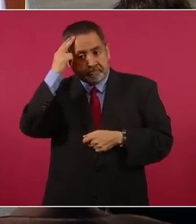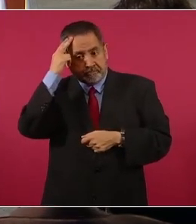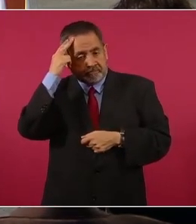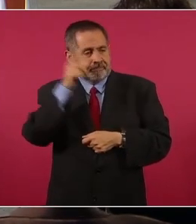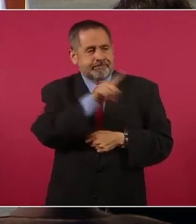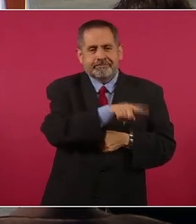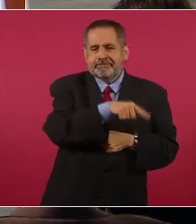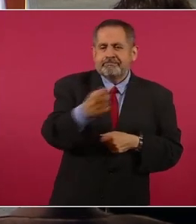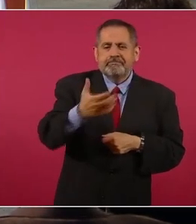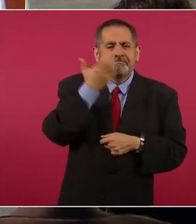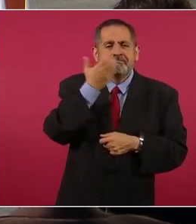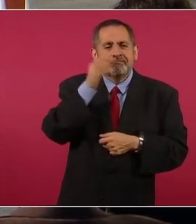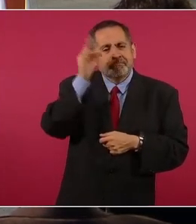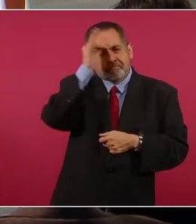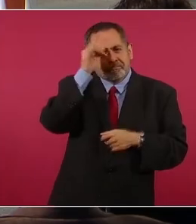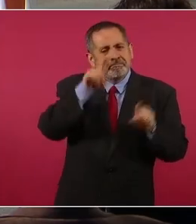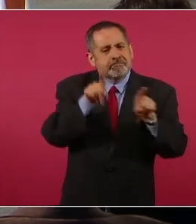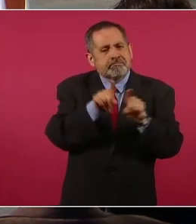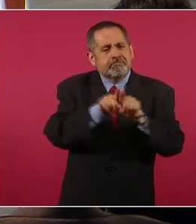doña Porfiria.